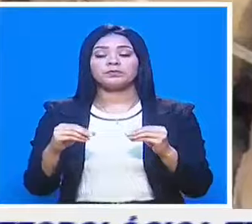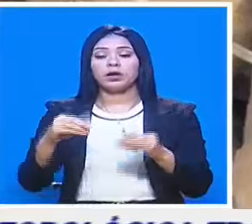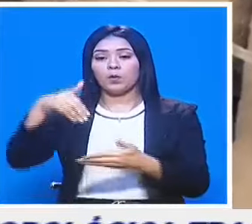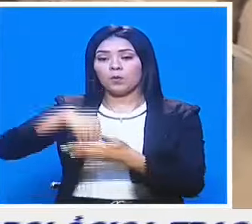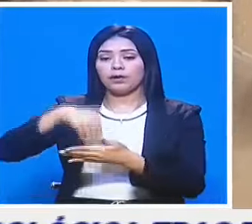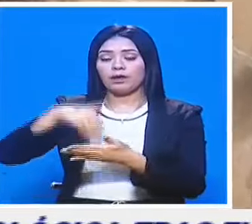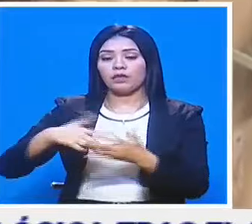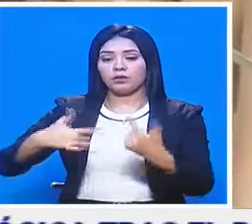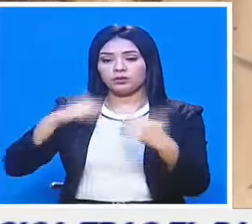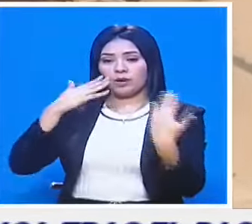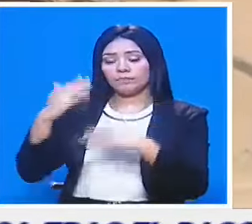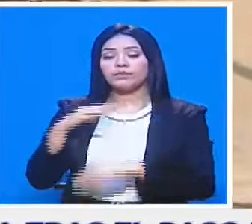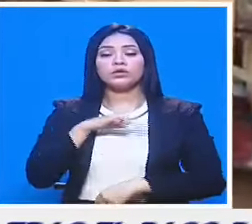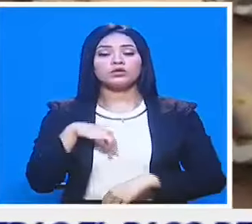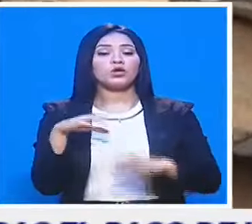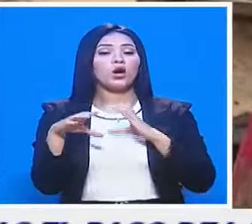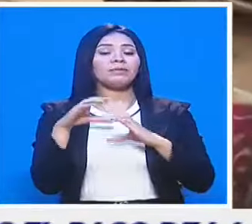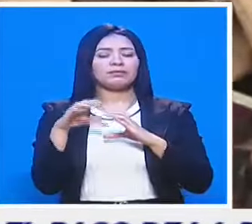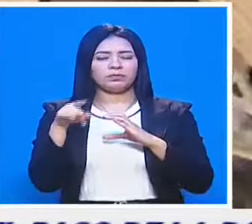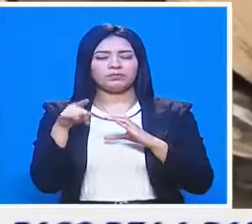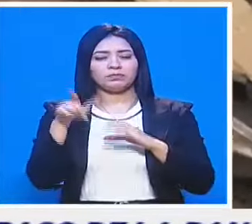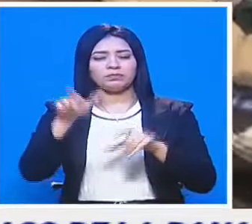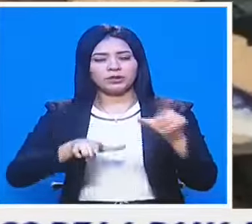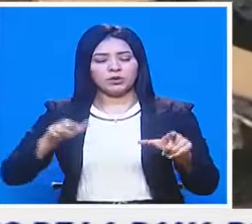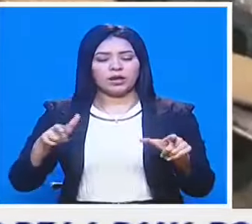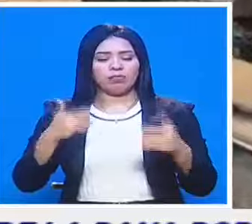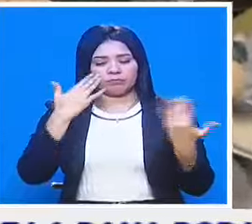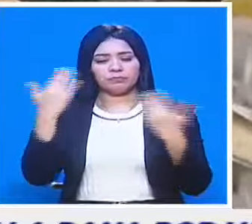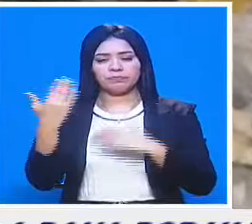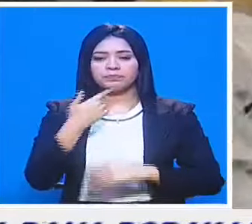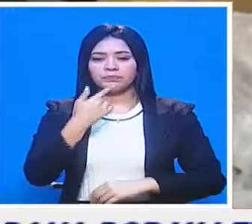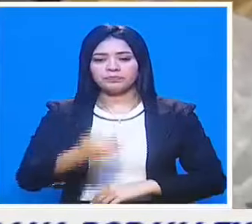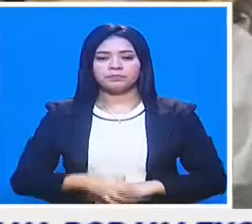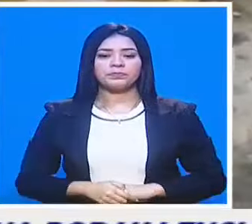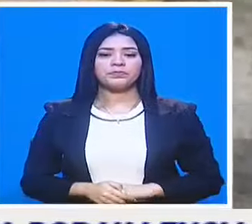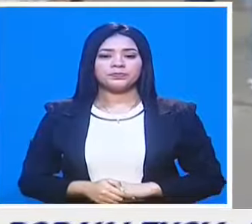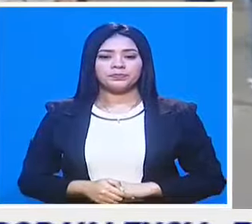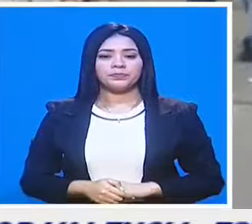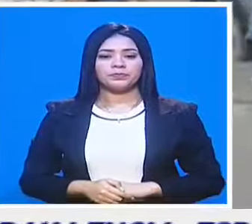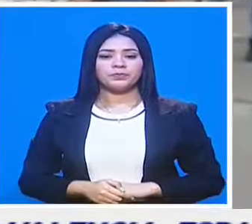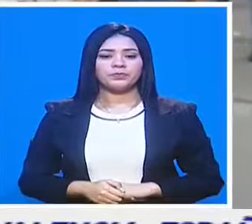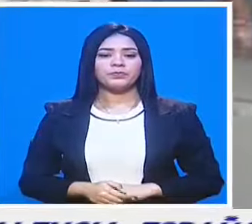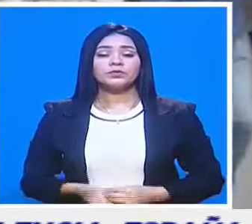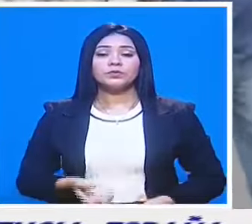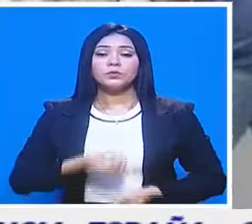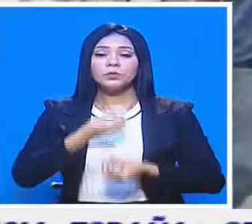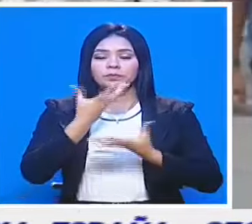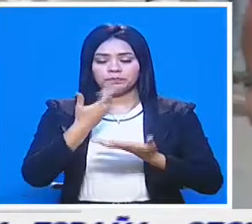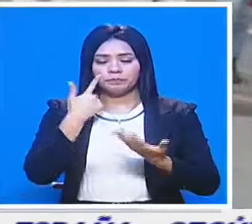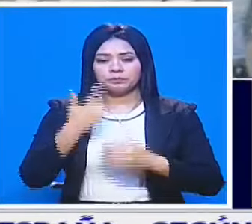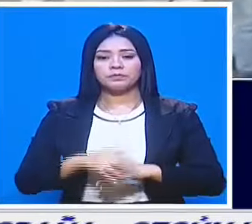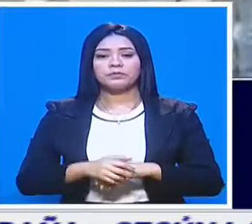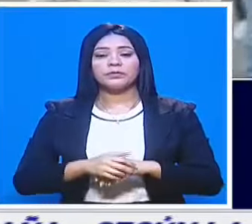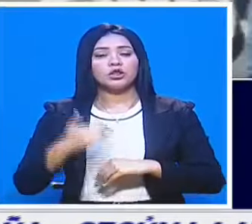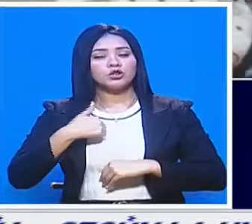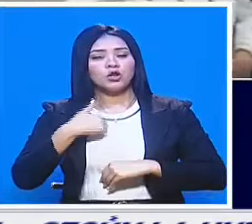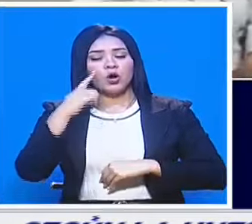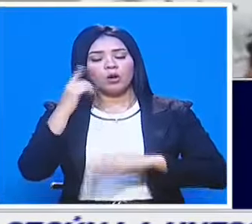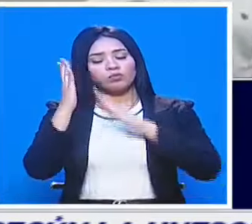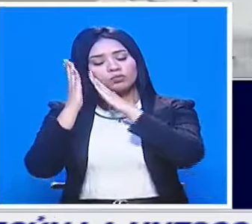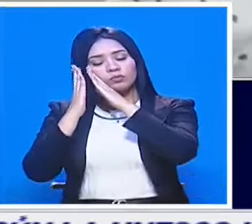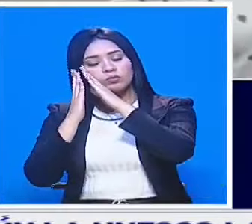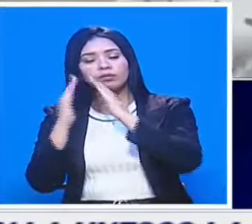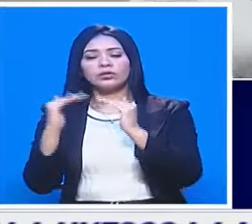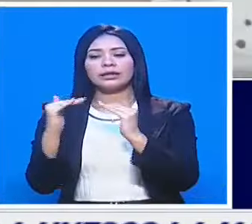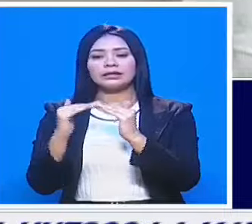locales. Nosotros conversamos con uno de los dueños afectados y este fue lo que nos dijo. Estaba yo en mi casa durmiendo y me llamaron como a